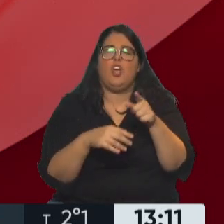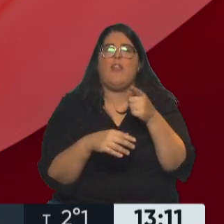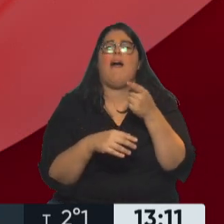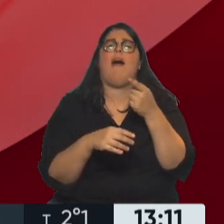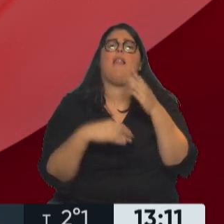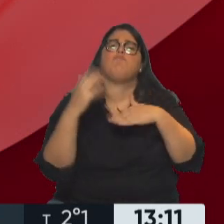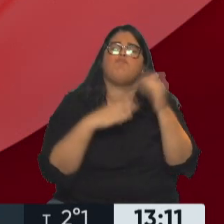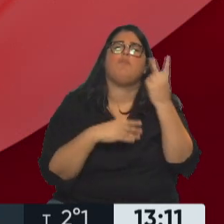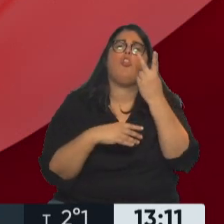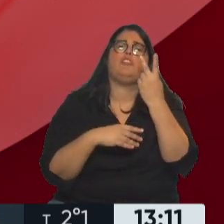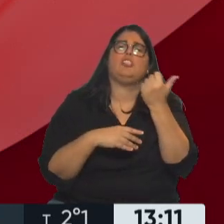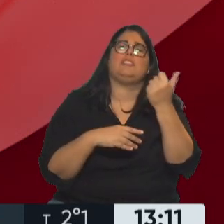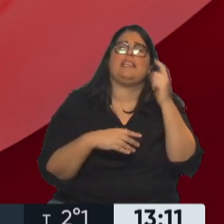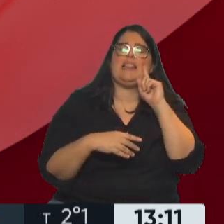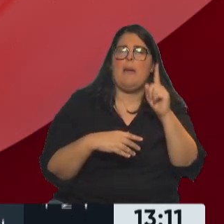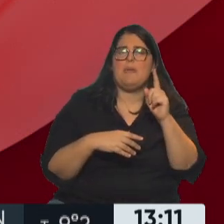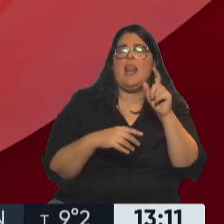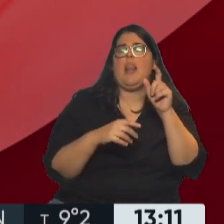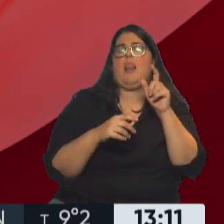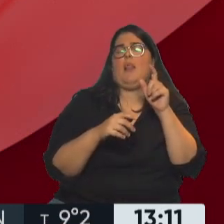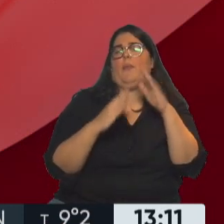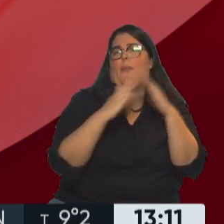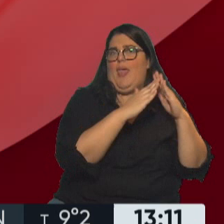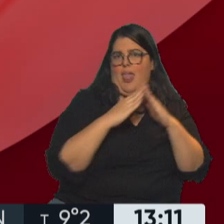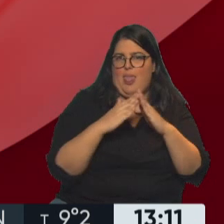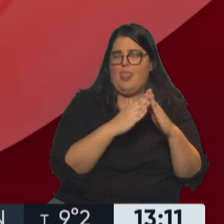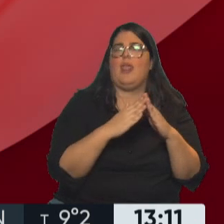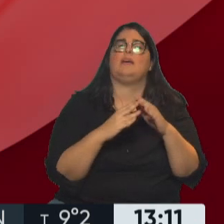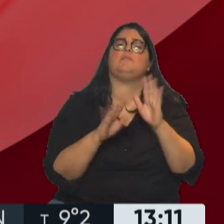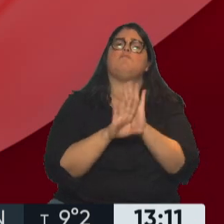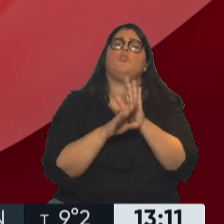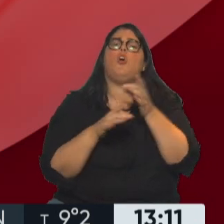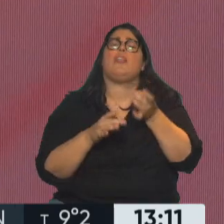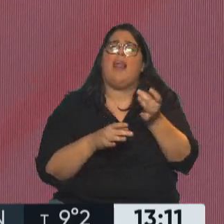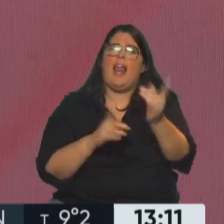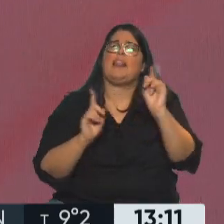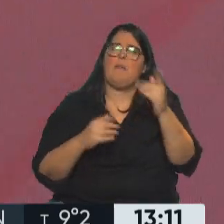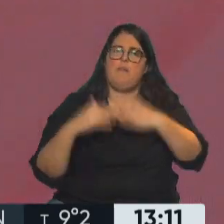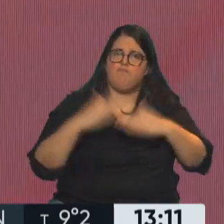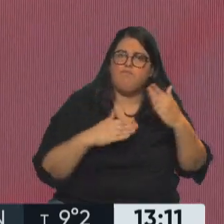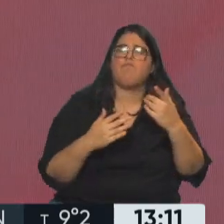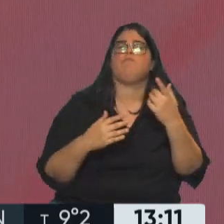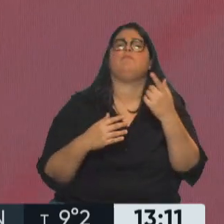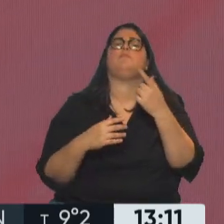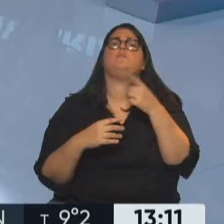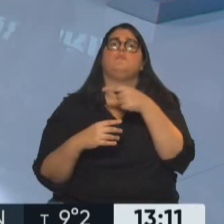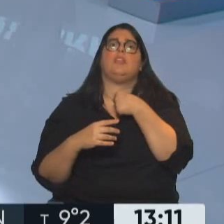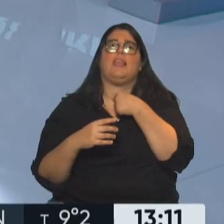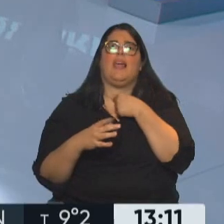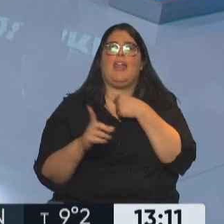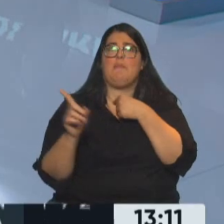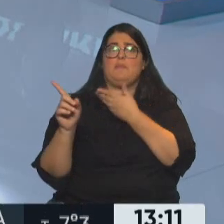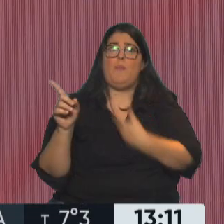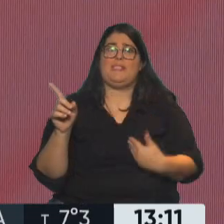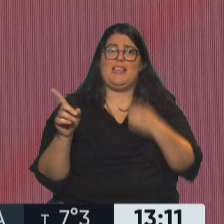de 260.000 nuevas viviendas. Inversión, estructura ferroviaria, también lo suma a esta reforma que pretende el presidente